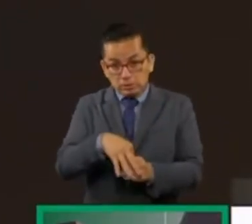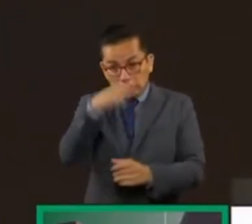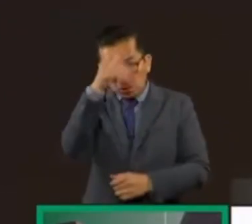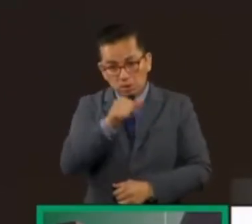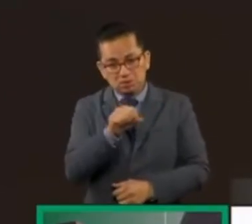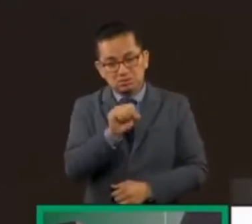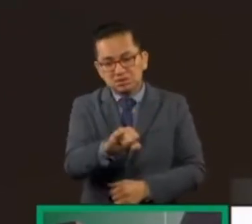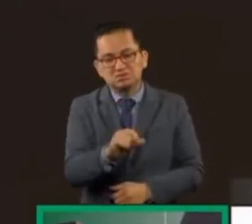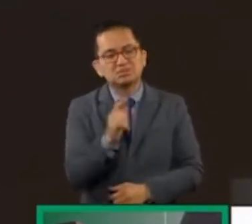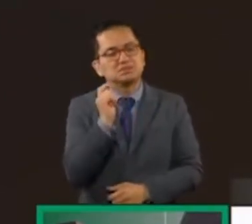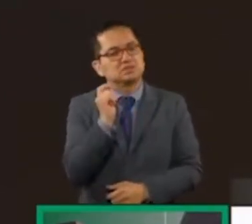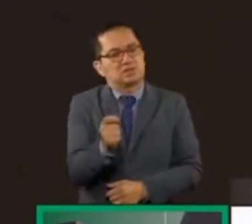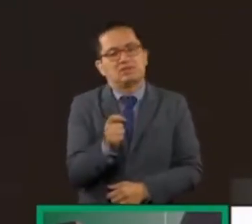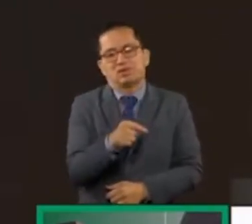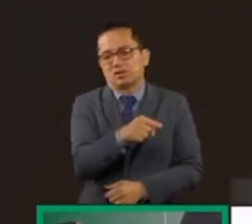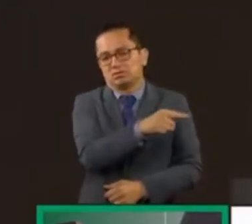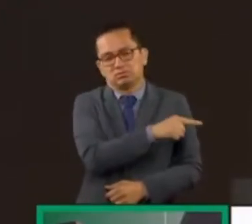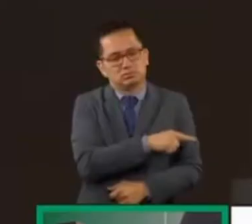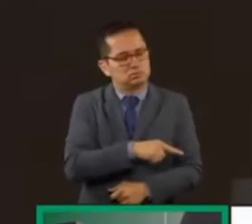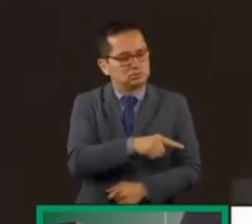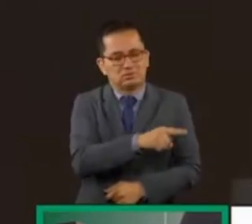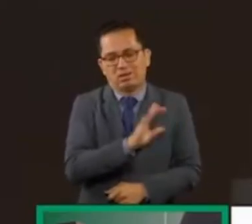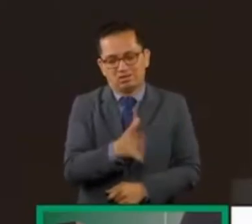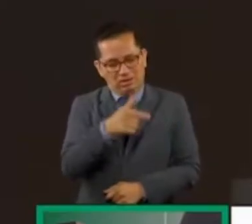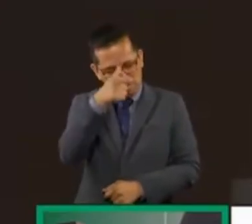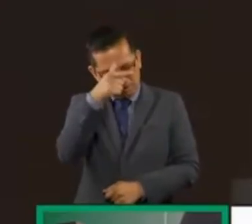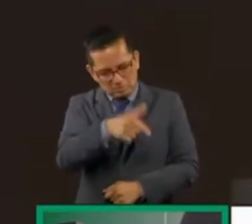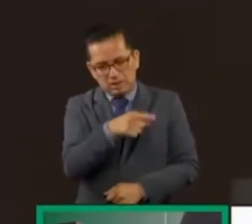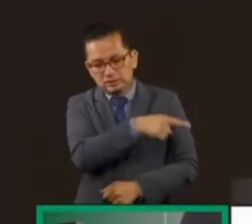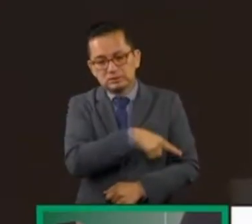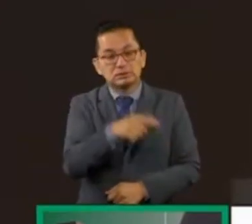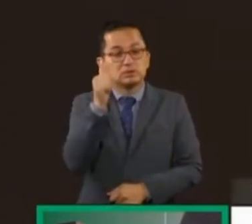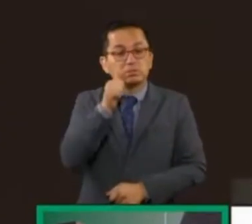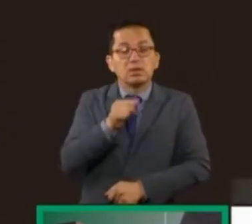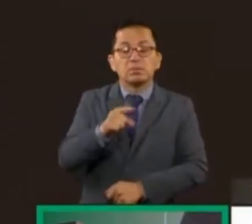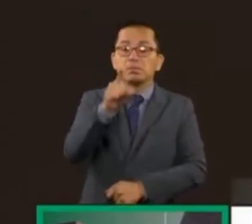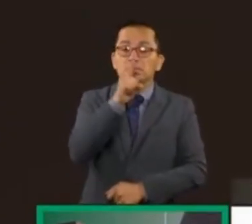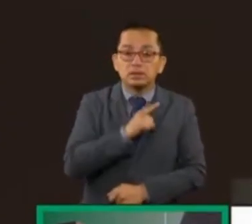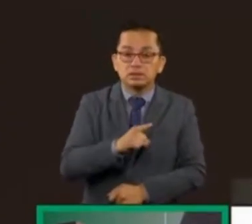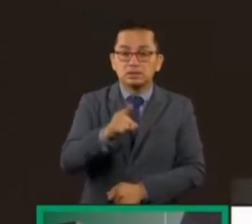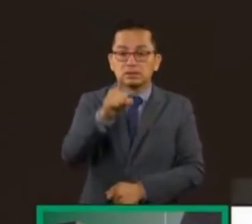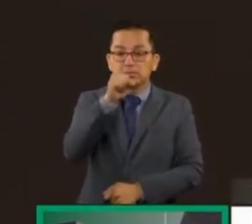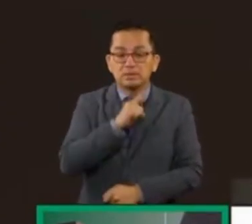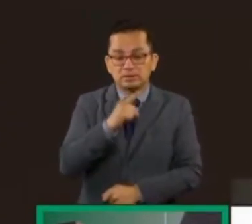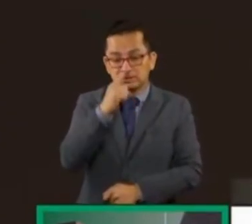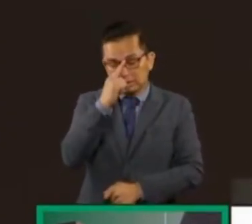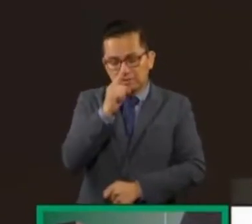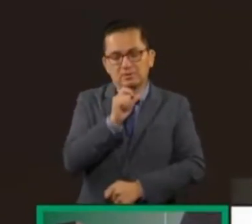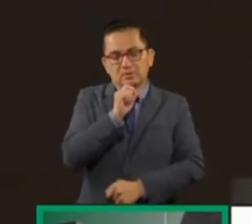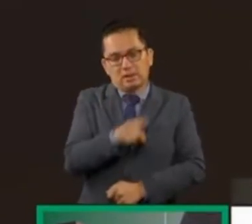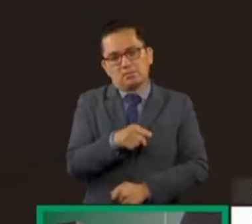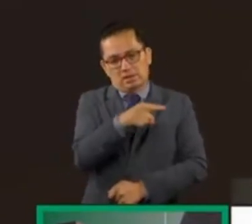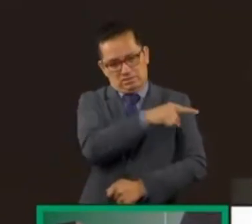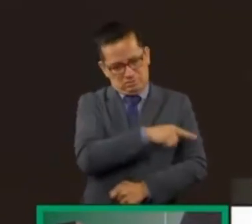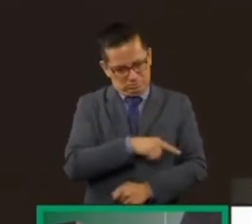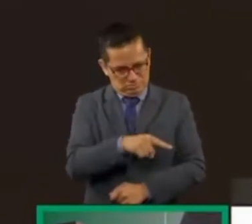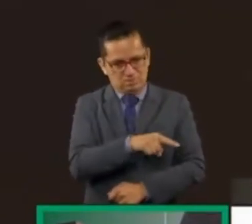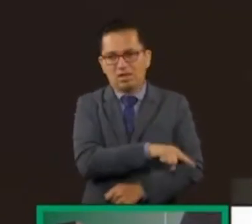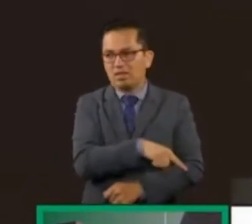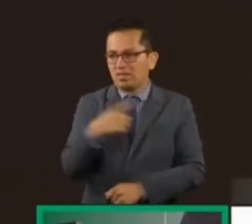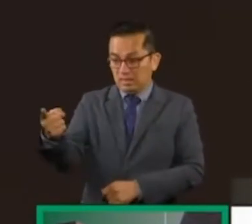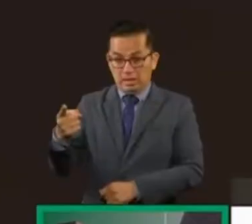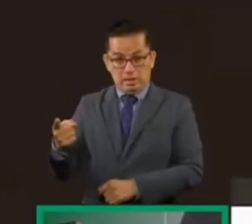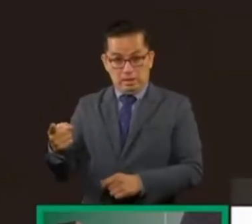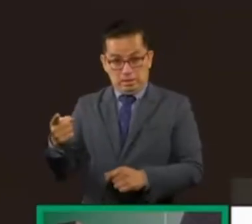la confirmación solemne de la mentira y peor aún, lo han hecho a escondidas del